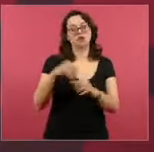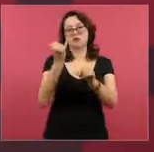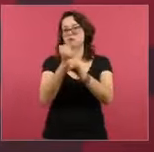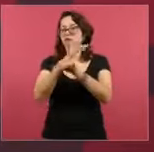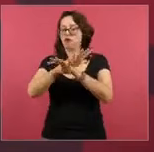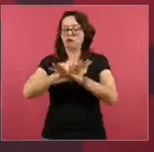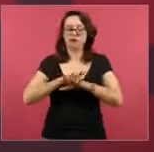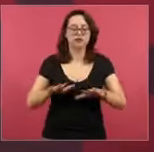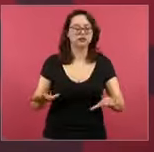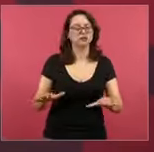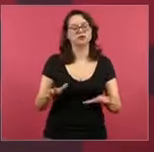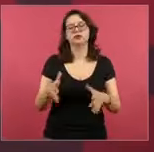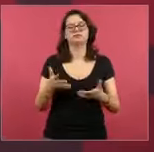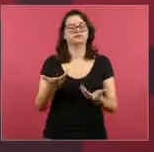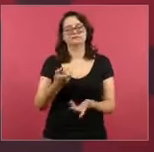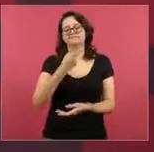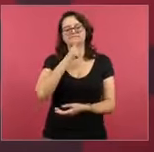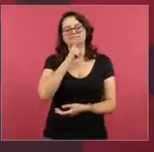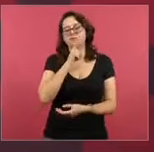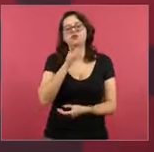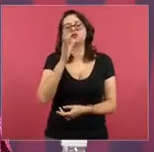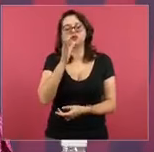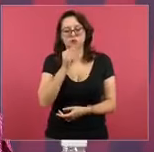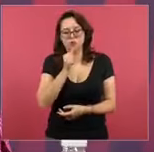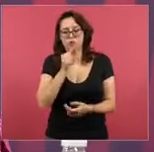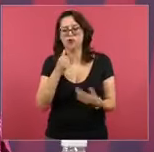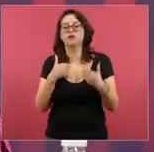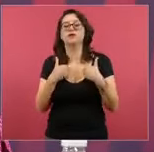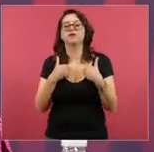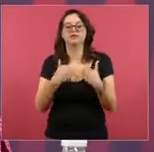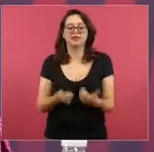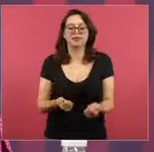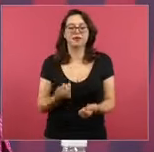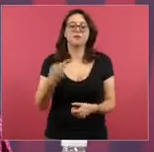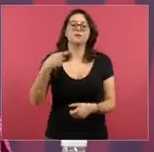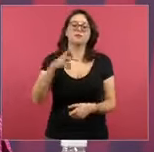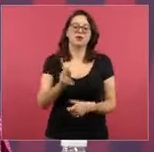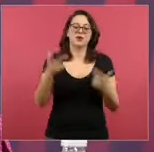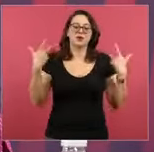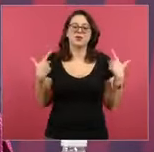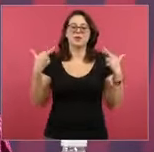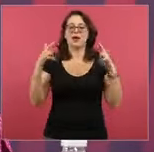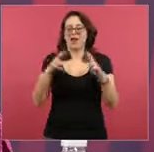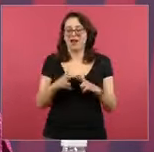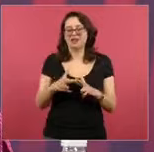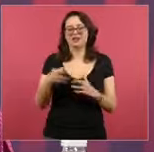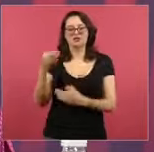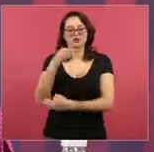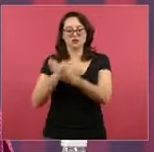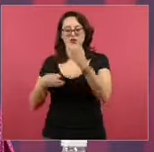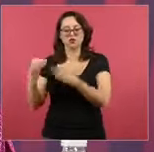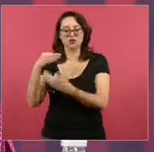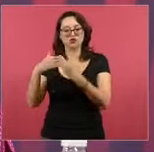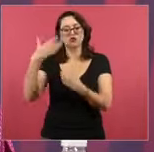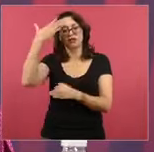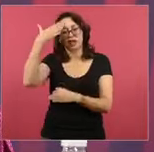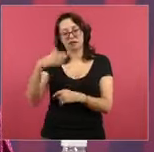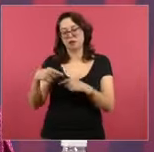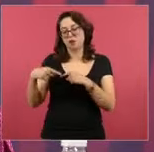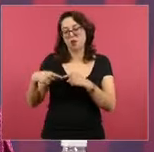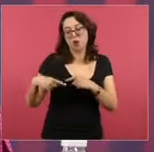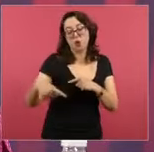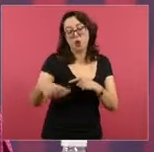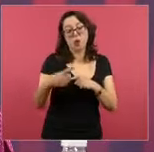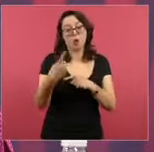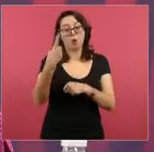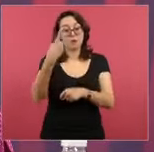hacer. Lo cierto es que todos los maestros y las maestras sabemos que el primer mes de trabajo con